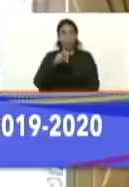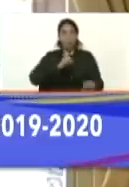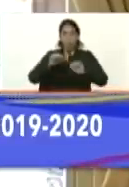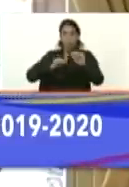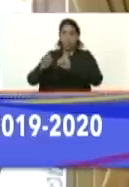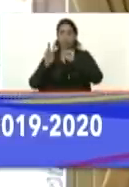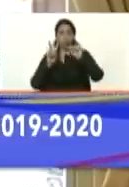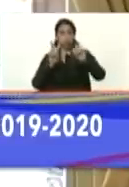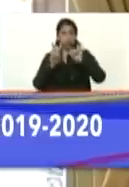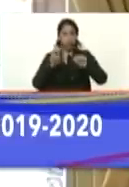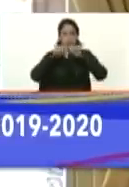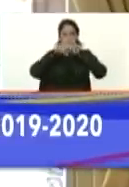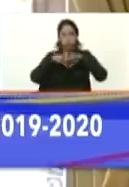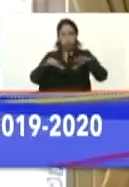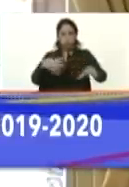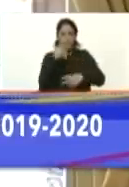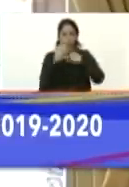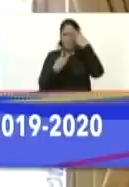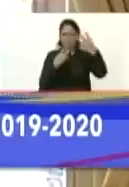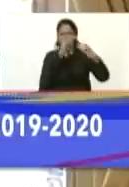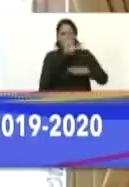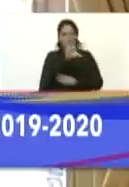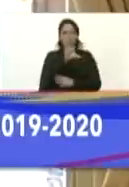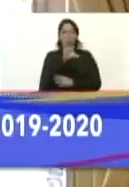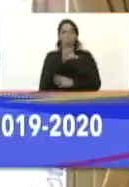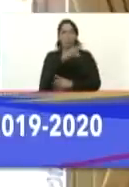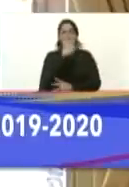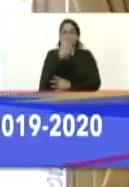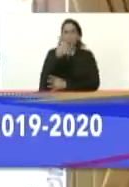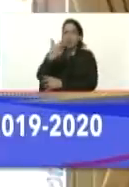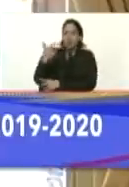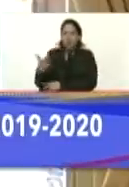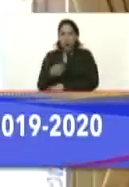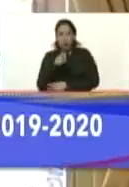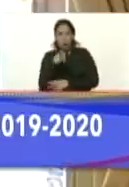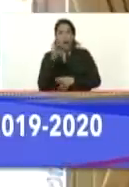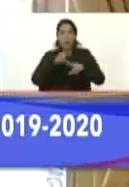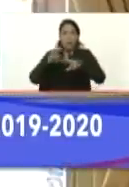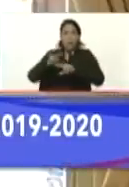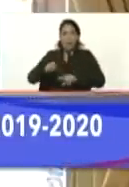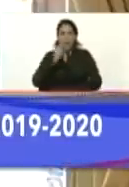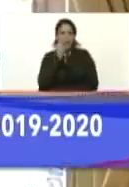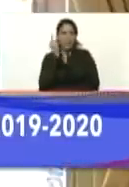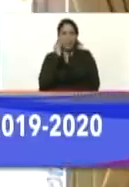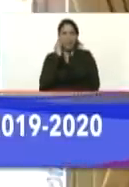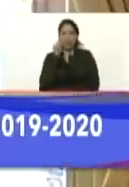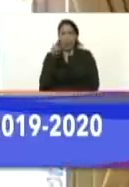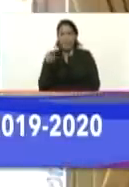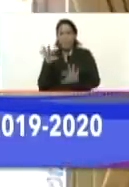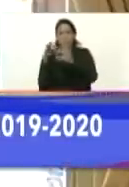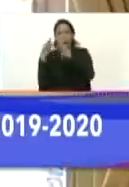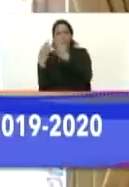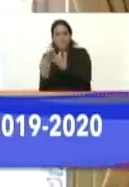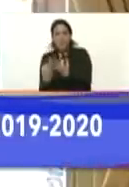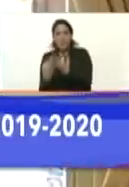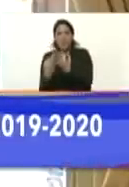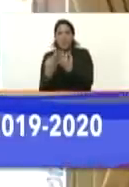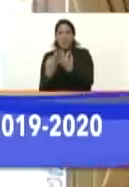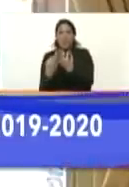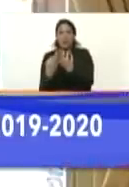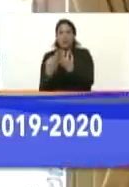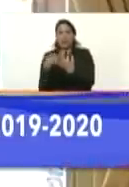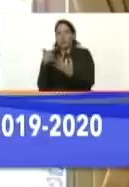venezuela recorriendo el país buscando a aquellos niños y niñas de aquellas familias con mayor